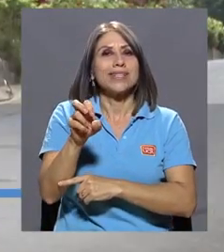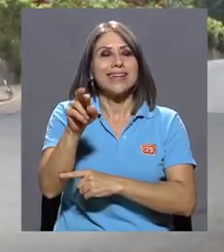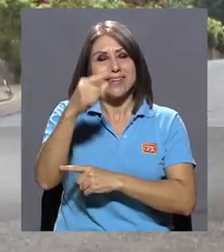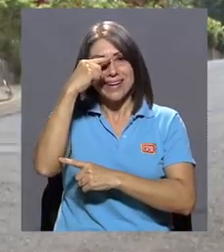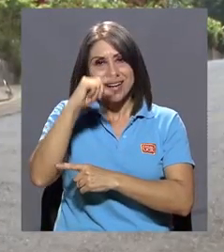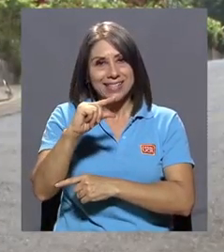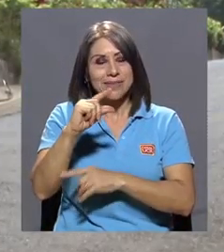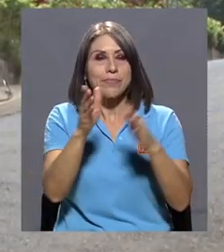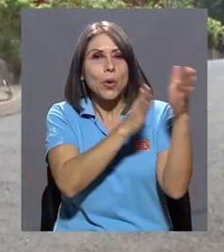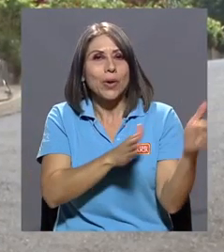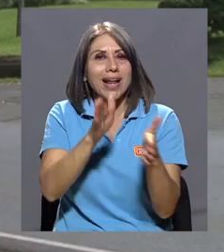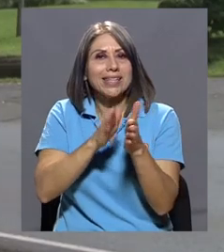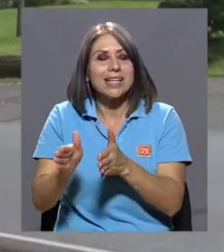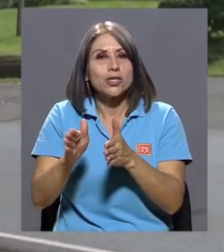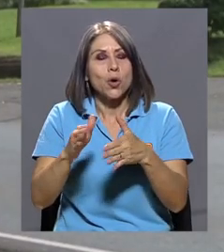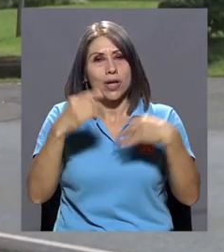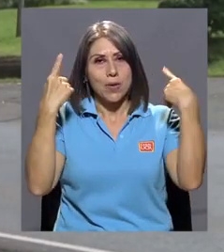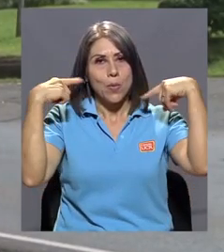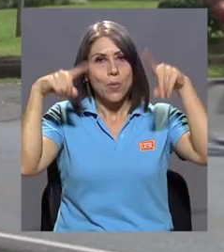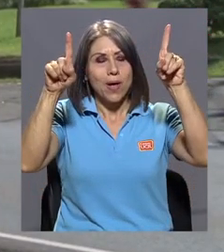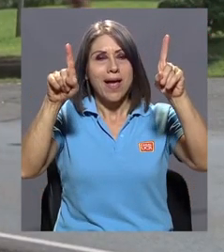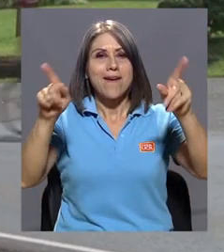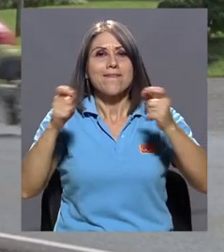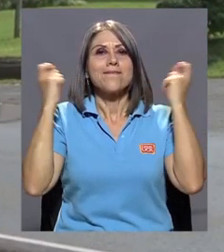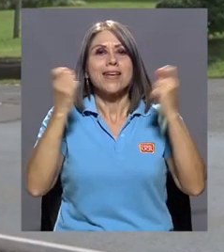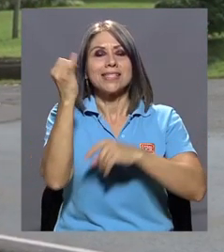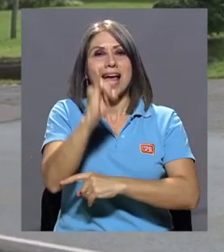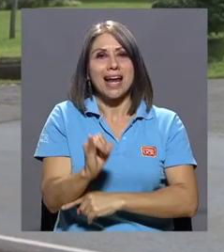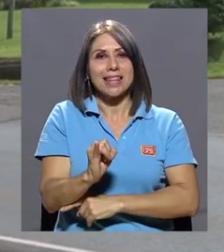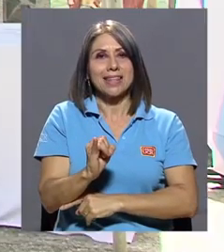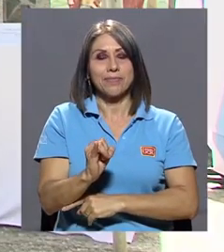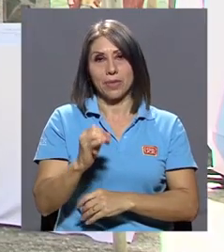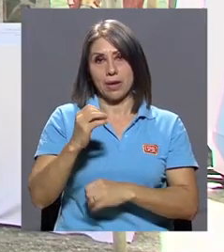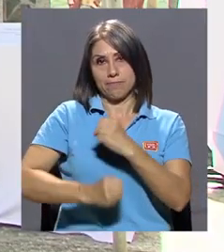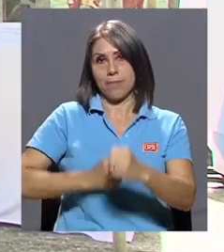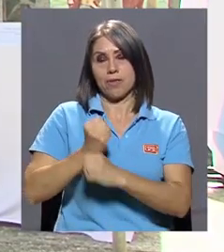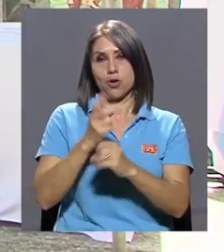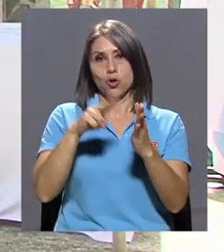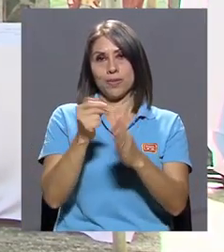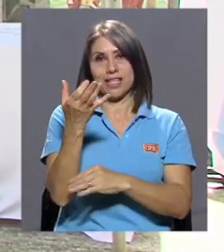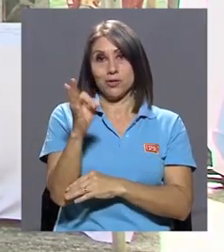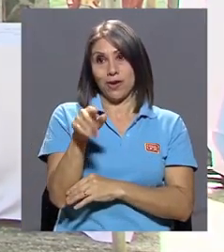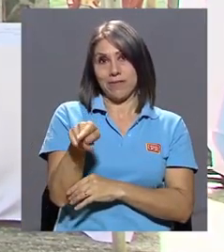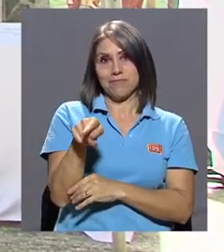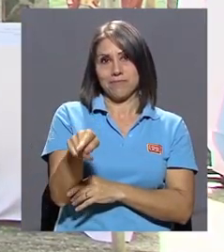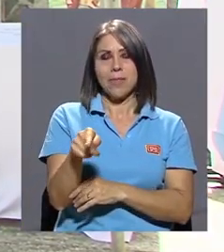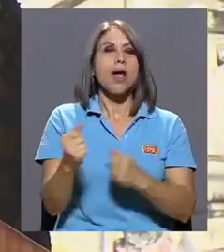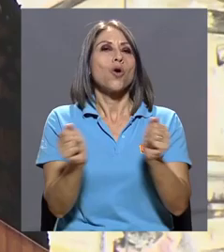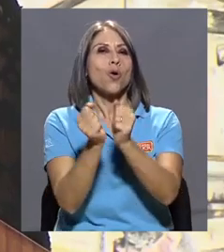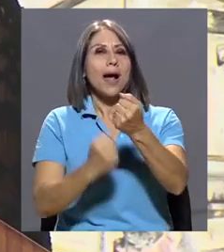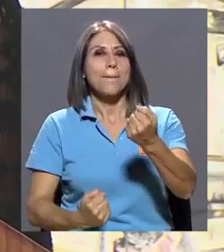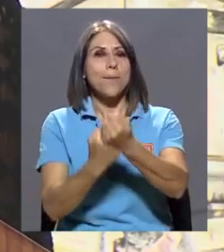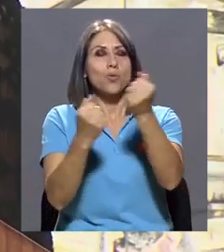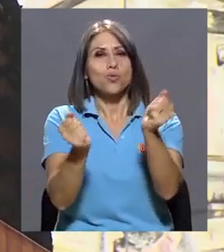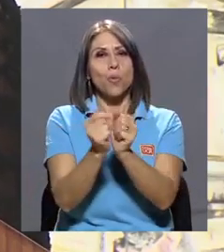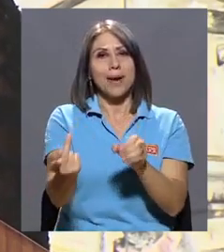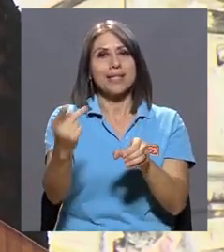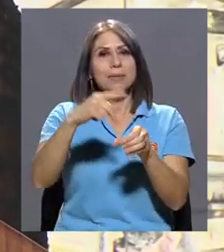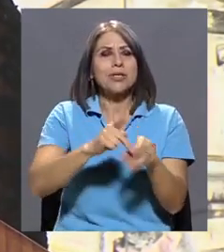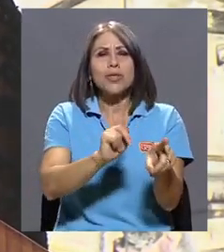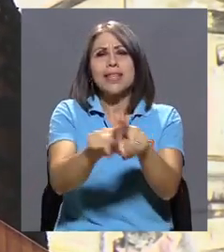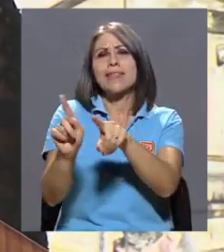Grecia en la organización y ejecución del Fest Art. La edición 2019 del evento contó con el apoyo y la participación